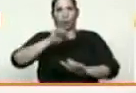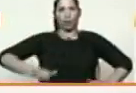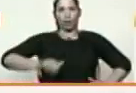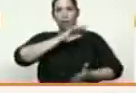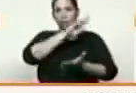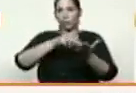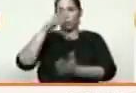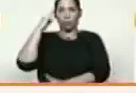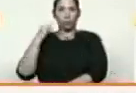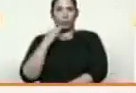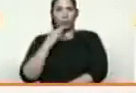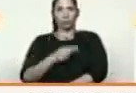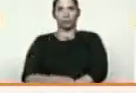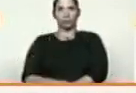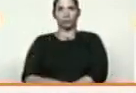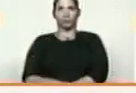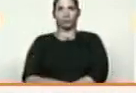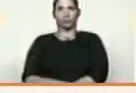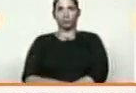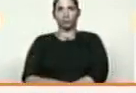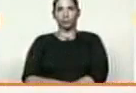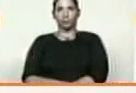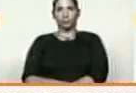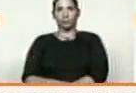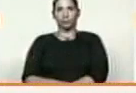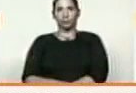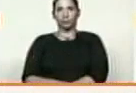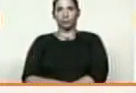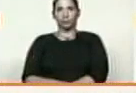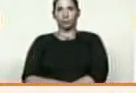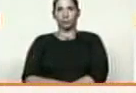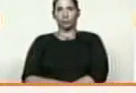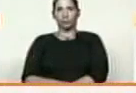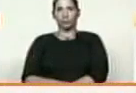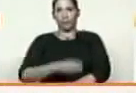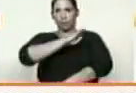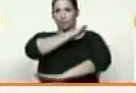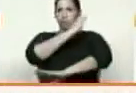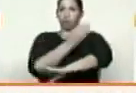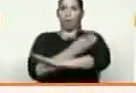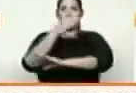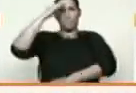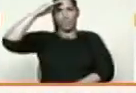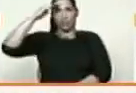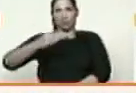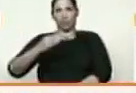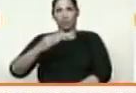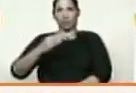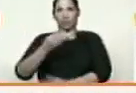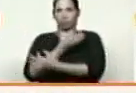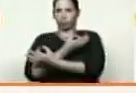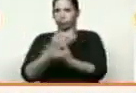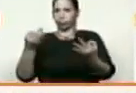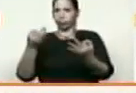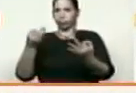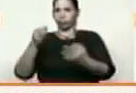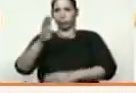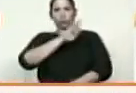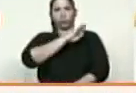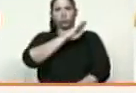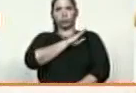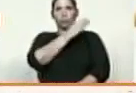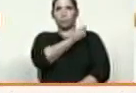Armada Nacional Bolivariana. Por lo tanto, las potestades militares son exclusivas y presidentes